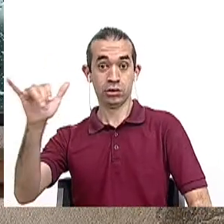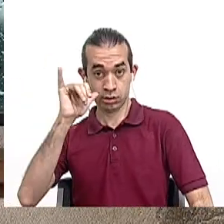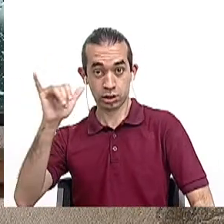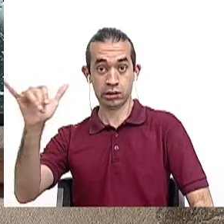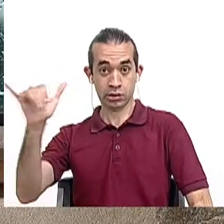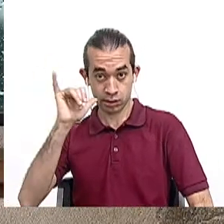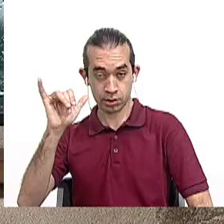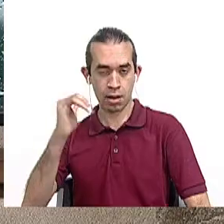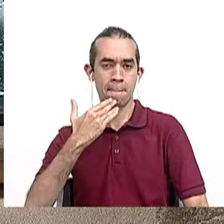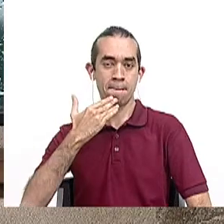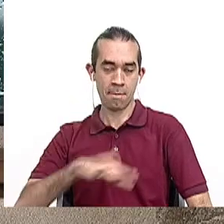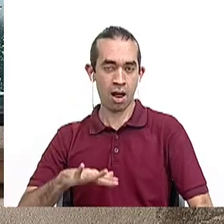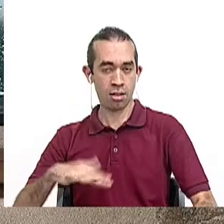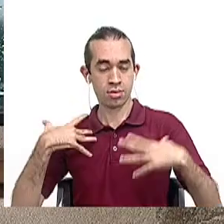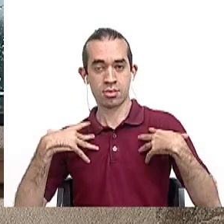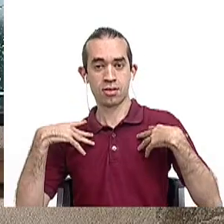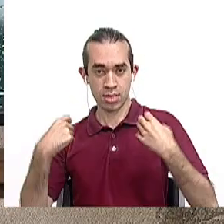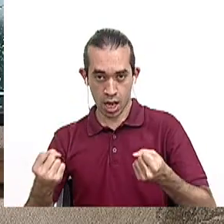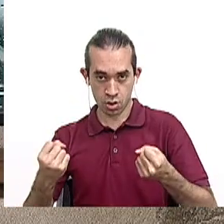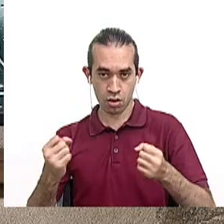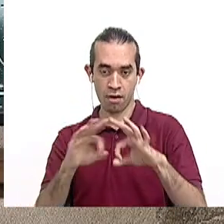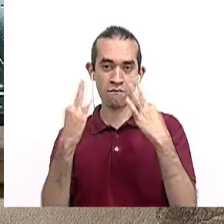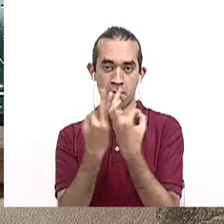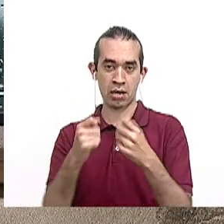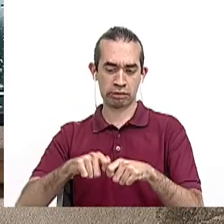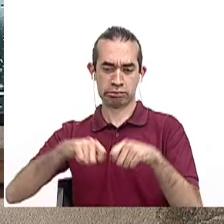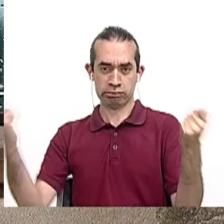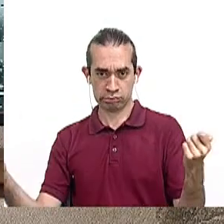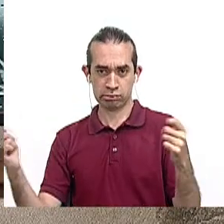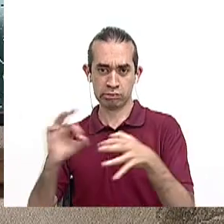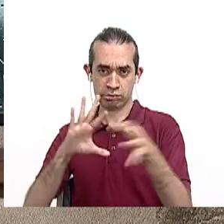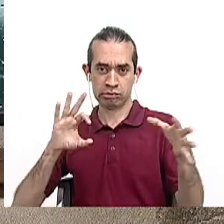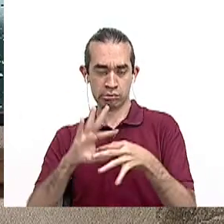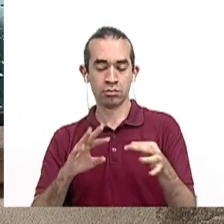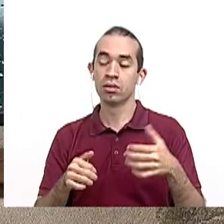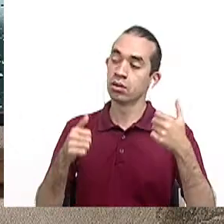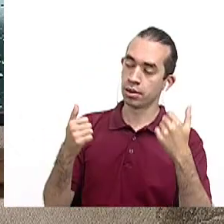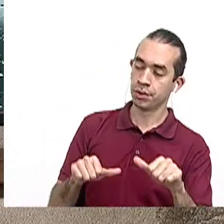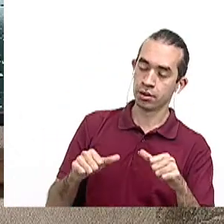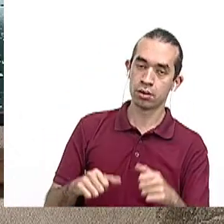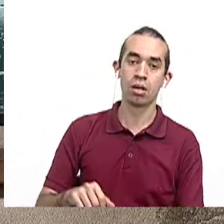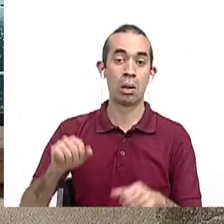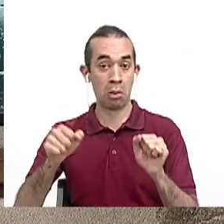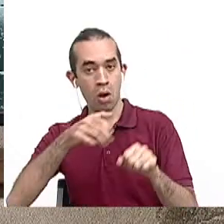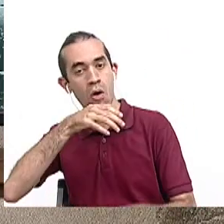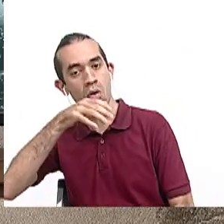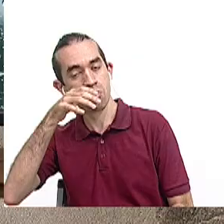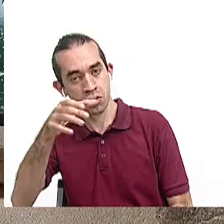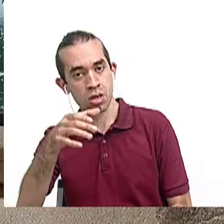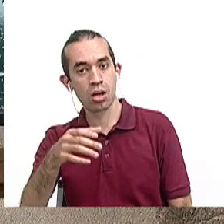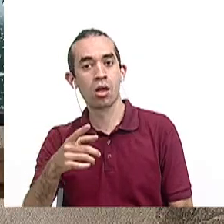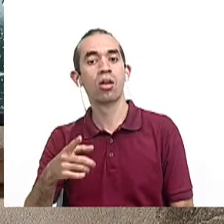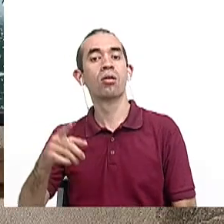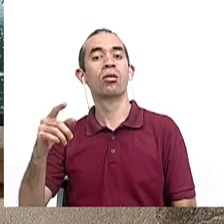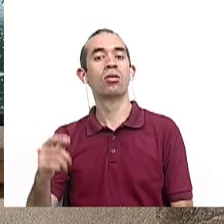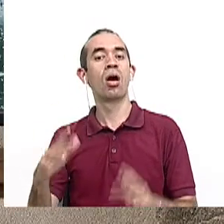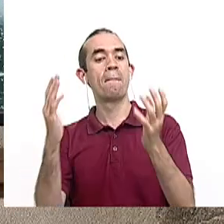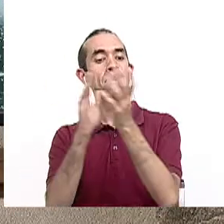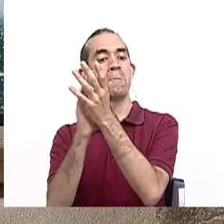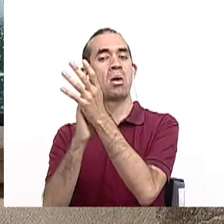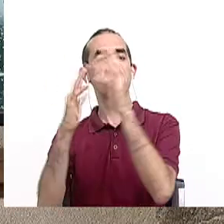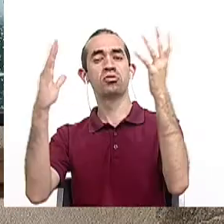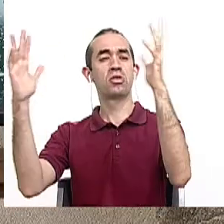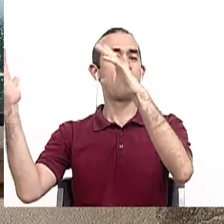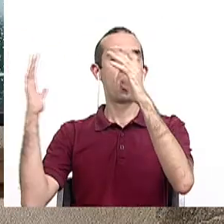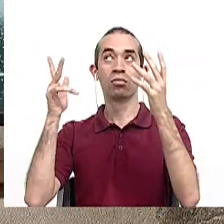Hace daño a la salud y destruye familias. De acuerdo. Lo que sí es aconsejable es que nos demos un aplauso